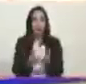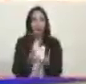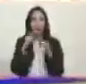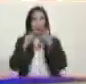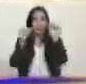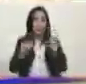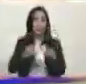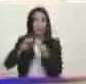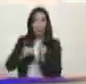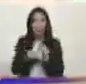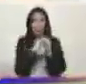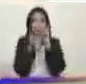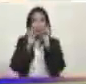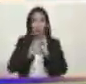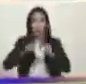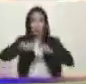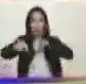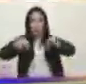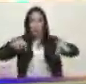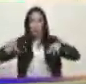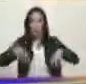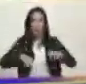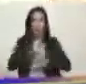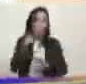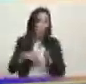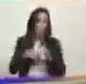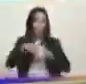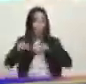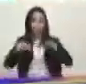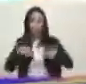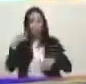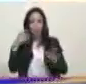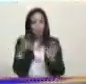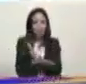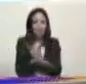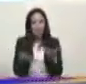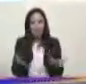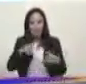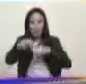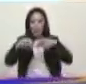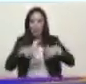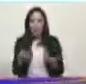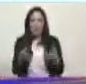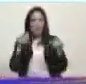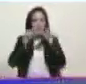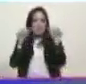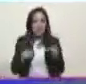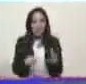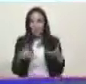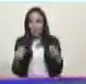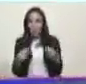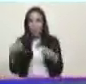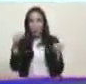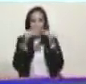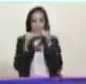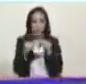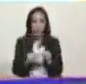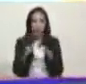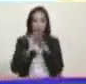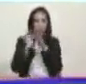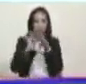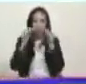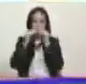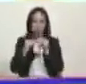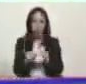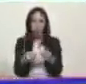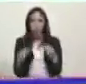sistema. Lo desarmamos por completo a los efectos de poder conocer la intimidad del sistema como tal, cómo funcionaba. Empezamos